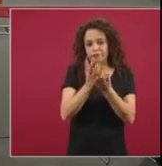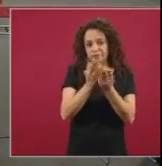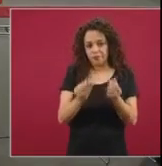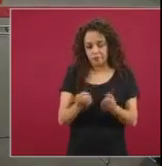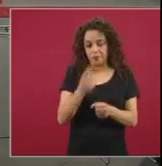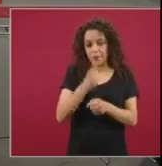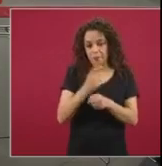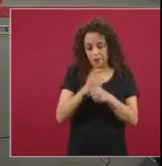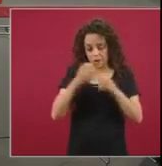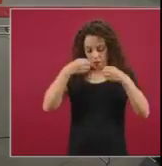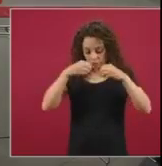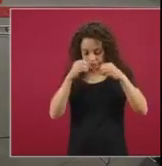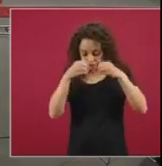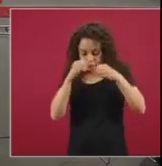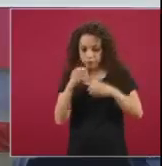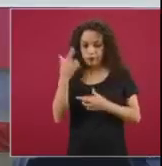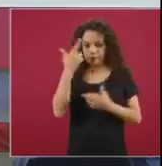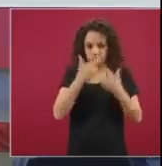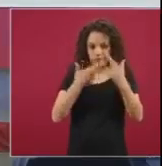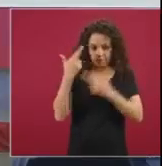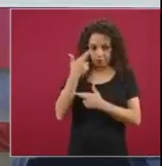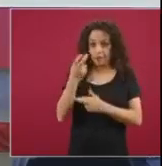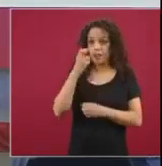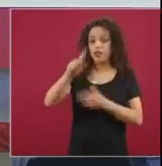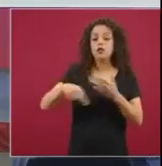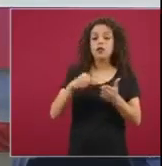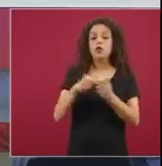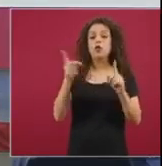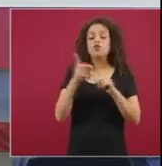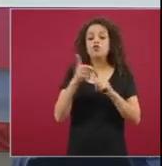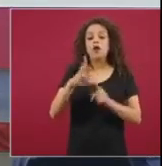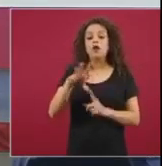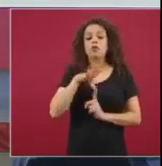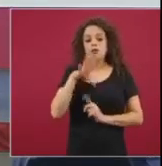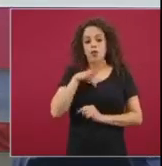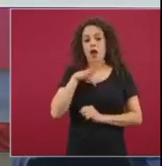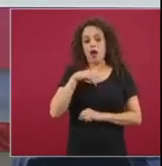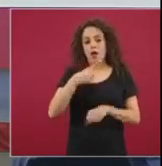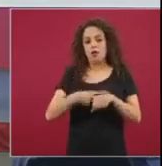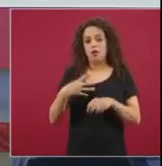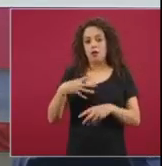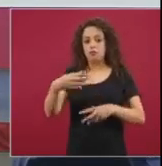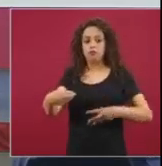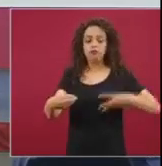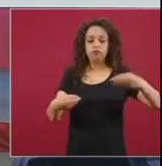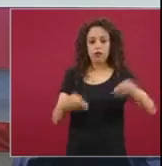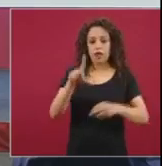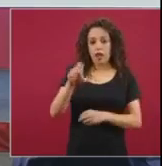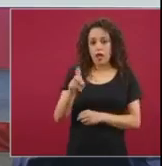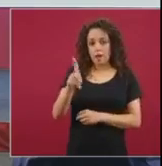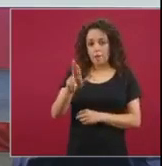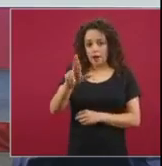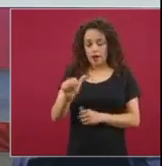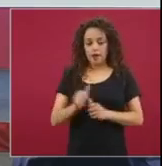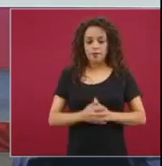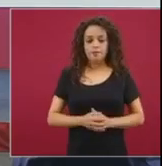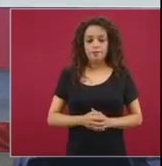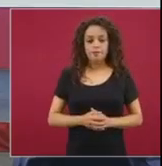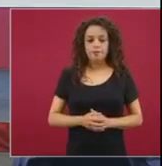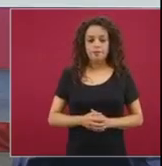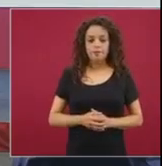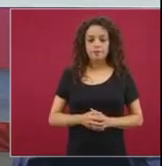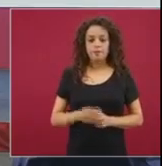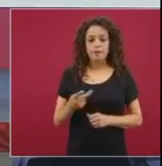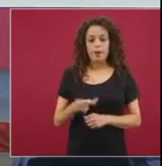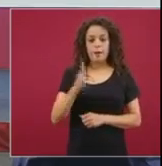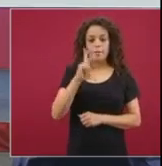hay transmisión de lepra. Pero hay estados de la República que afortunadamente no presentan ni un solo caso, al menos